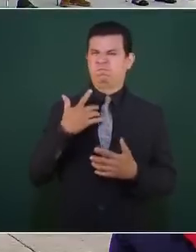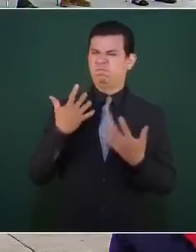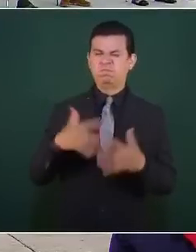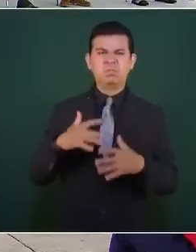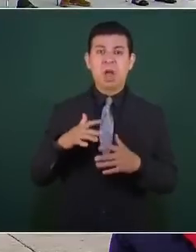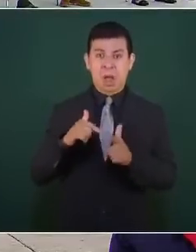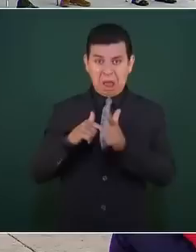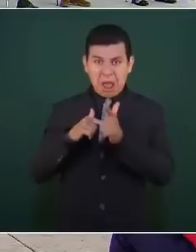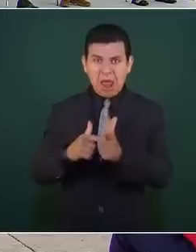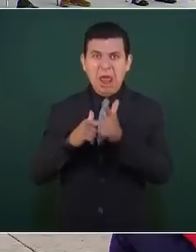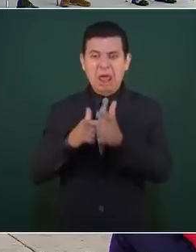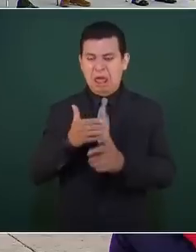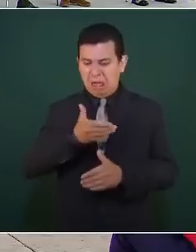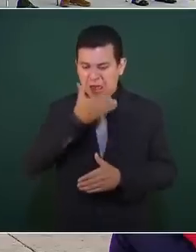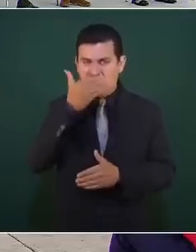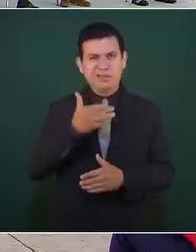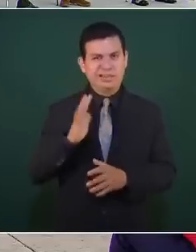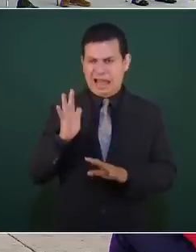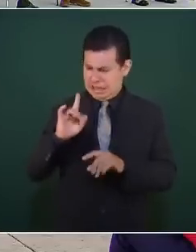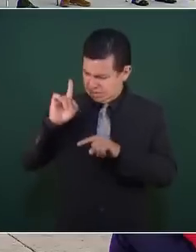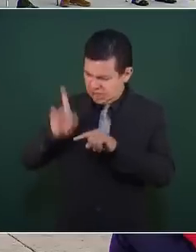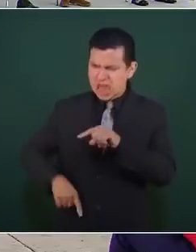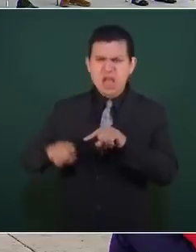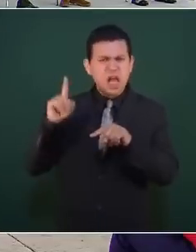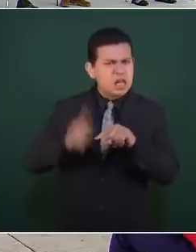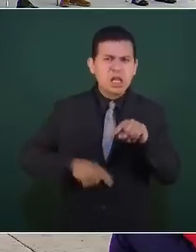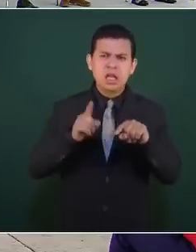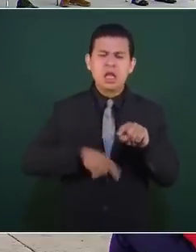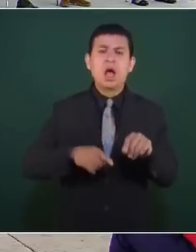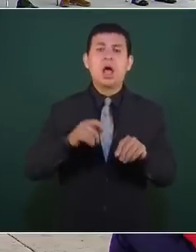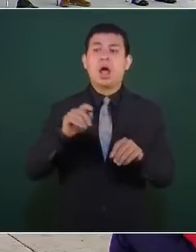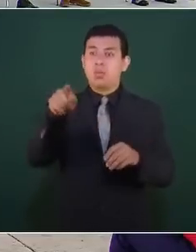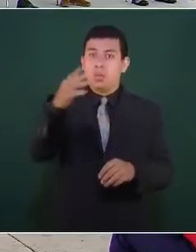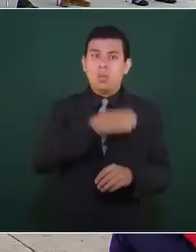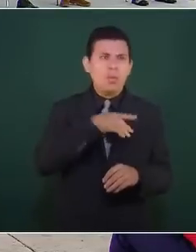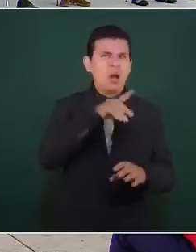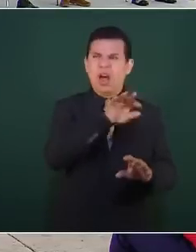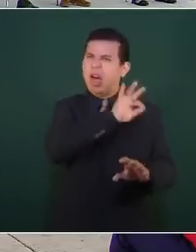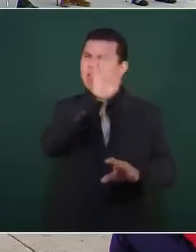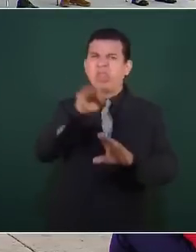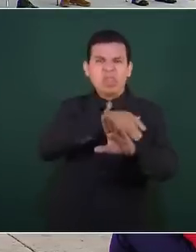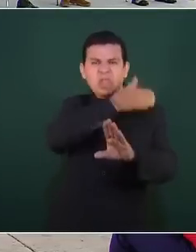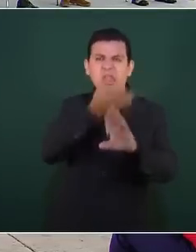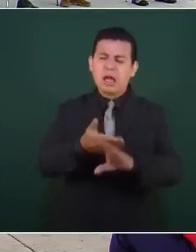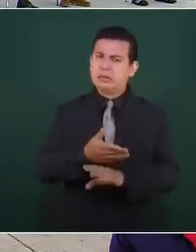costumbres, ¿no?, que tienen que ir desapareciendo por completo y no tolerarlas